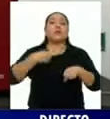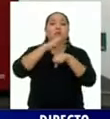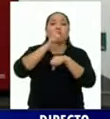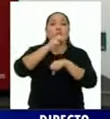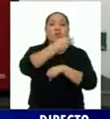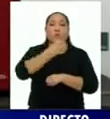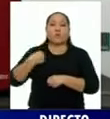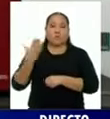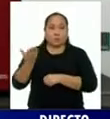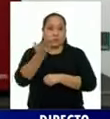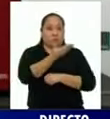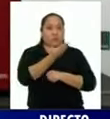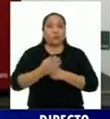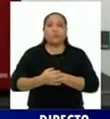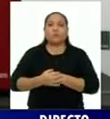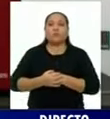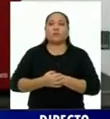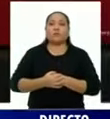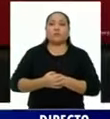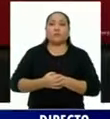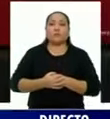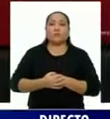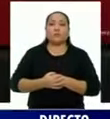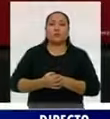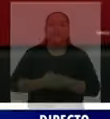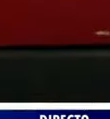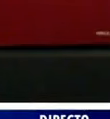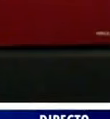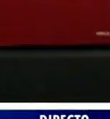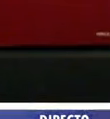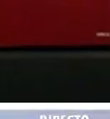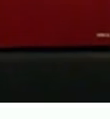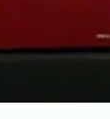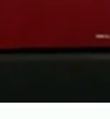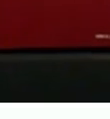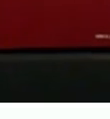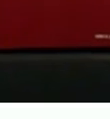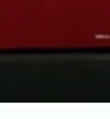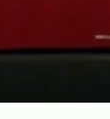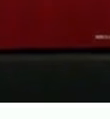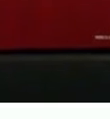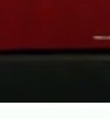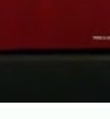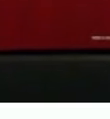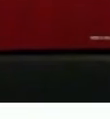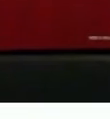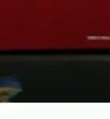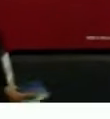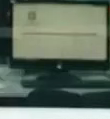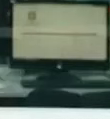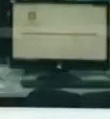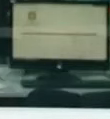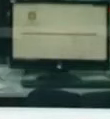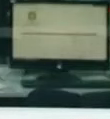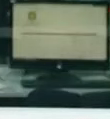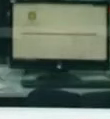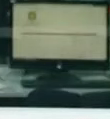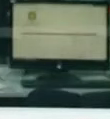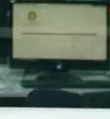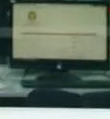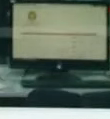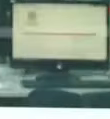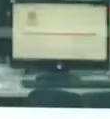Ministros. Regresamos contigo, Roberto. Muchas gracias, Claudia. Ha sido la conferencia desde la presidencia de Consejo de Ministros. Sigan ustedes con nuestra